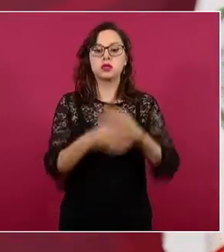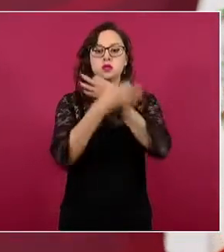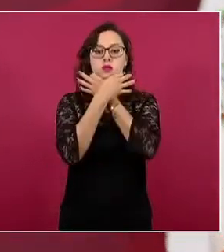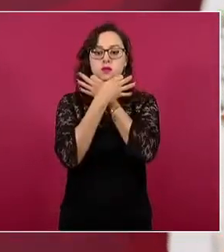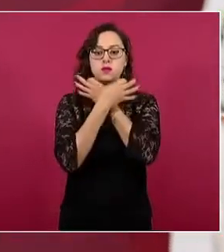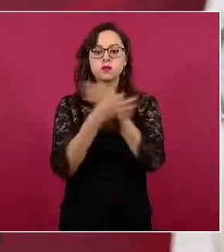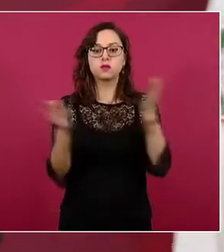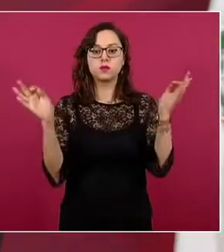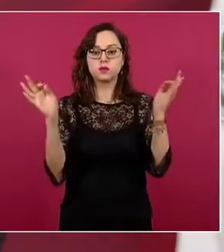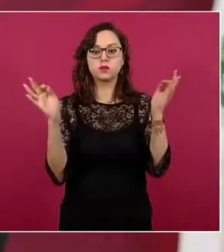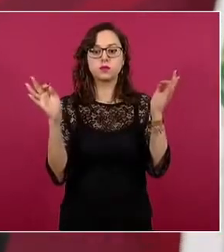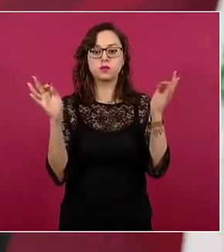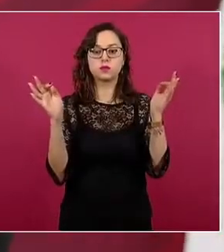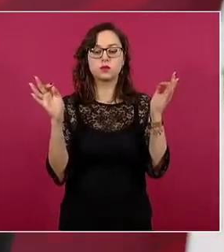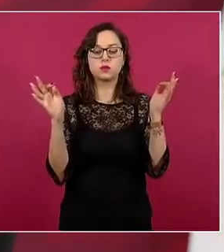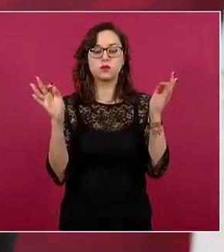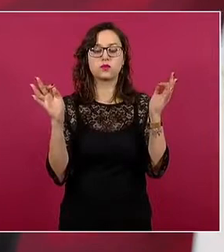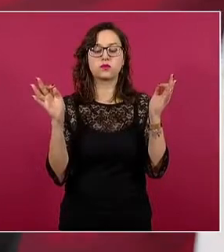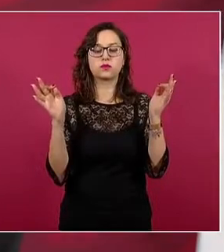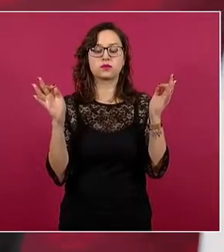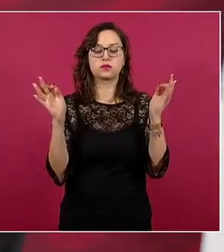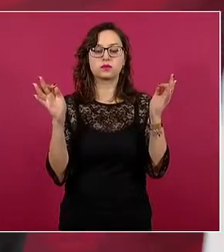que vamos